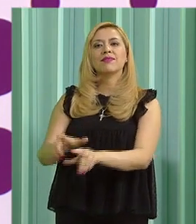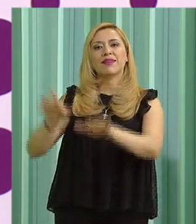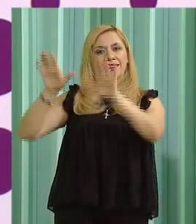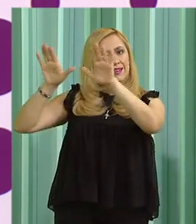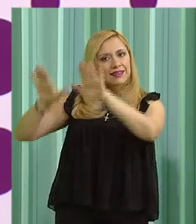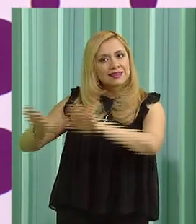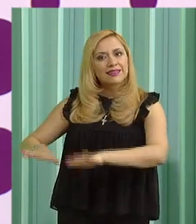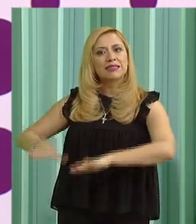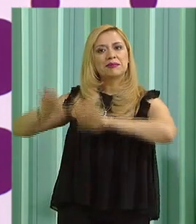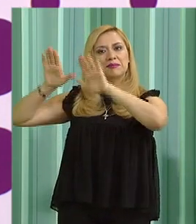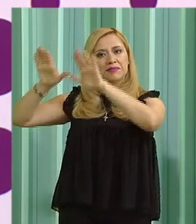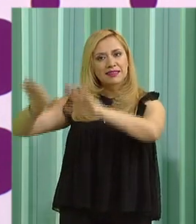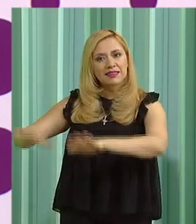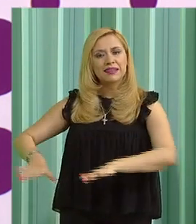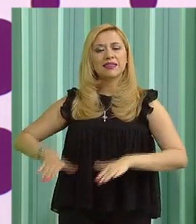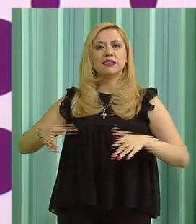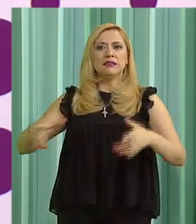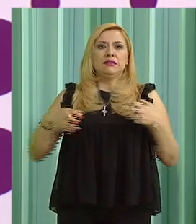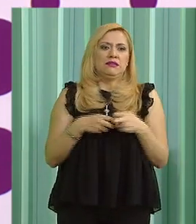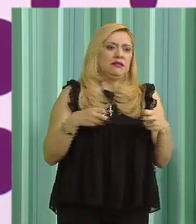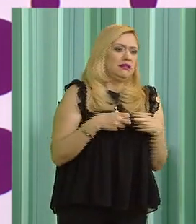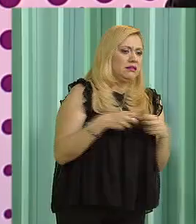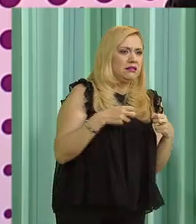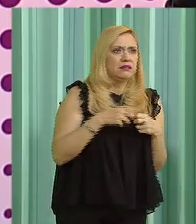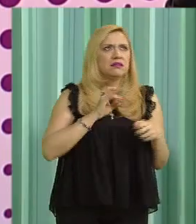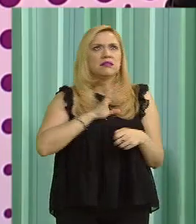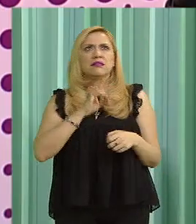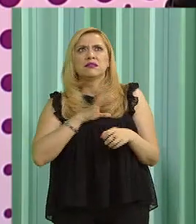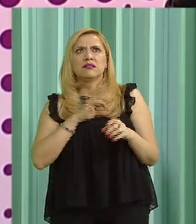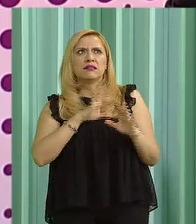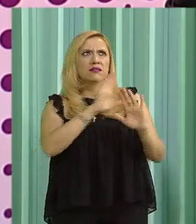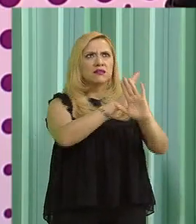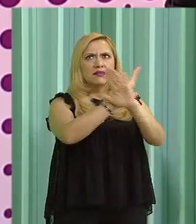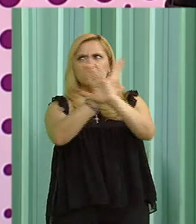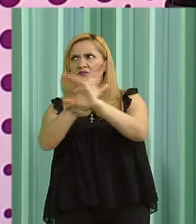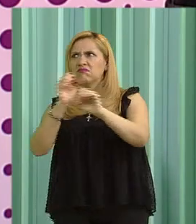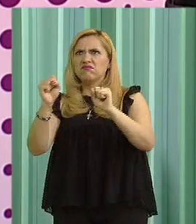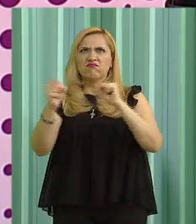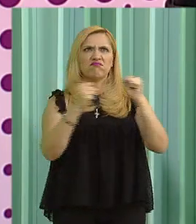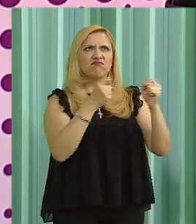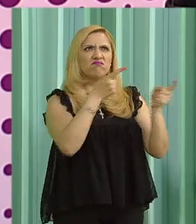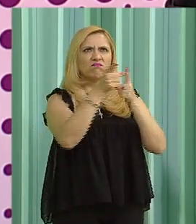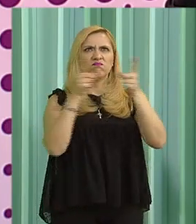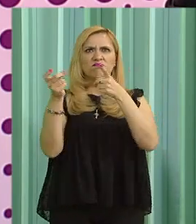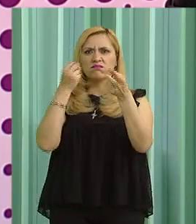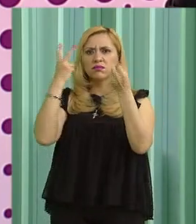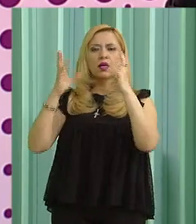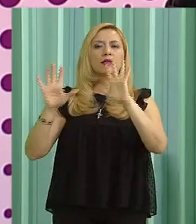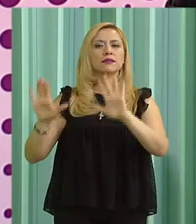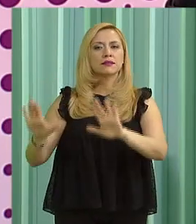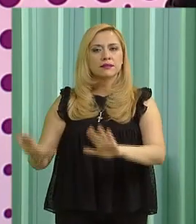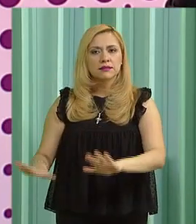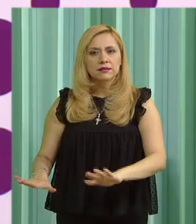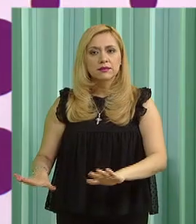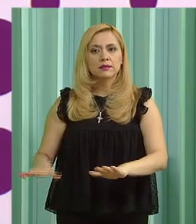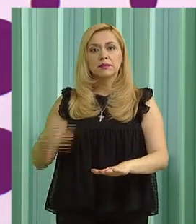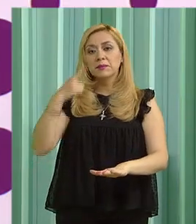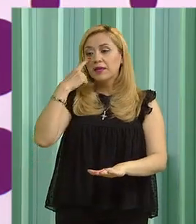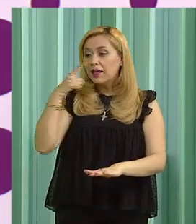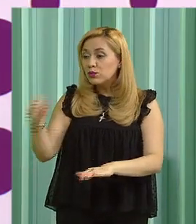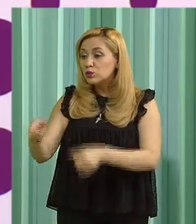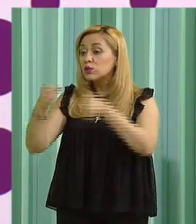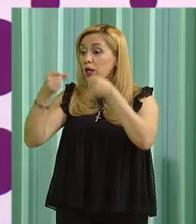estos niveles de estrés y estos niveles de amenaza para que puedan interpretar que en el lugar en donde están se